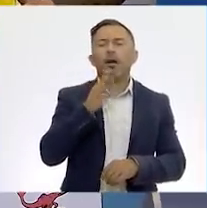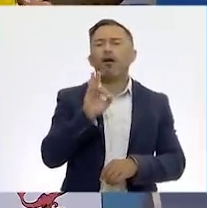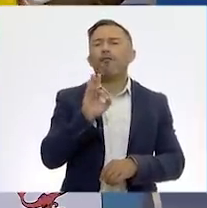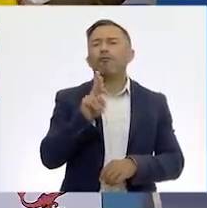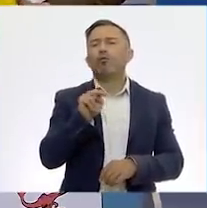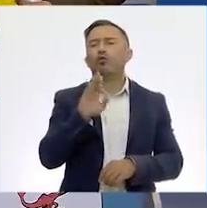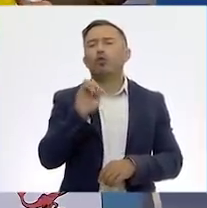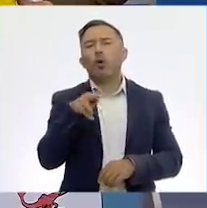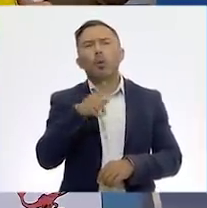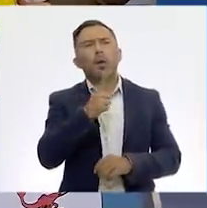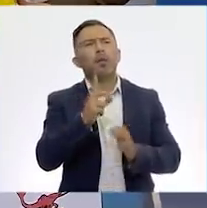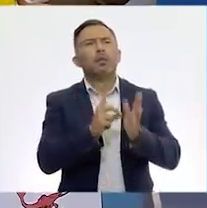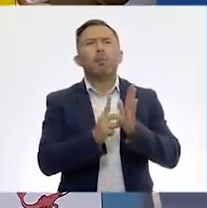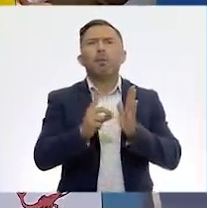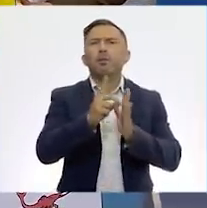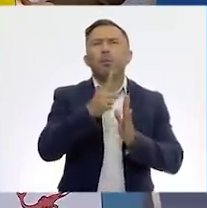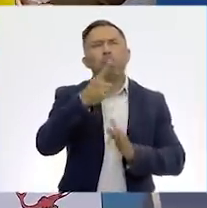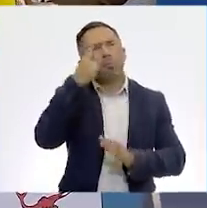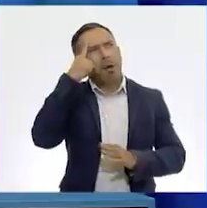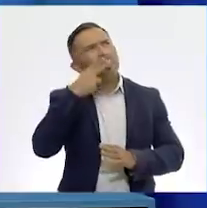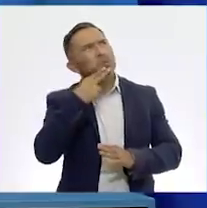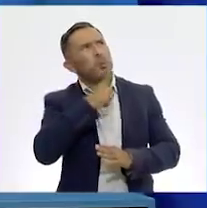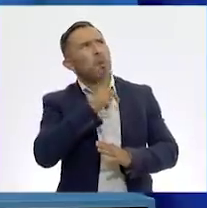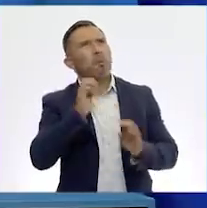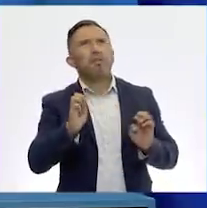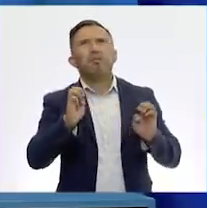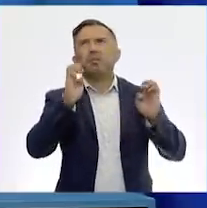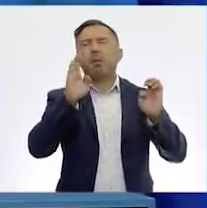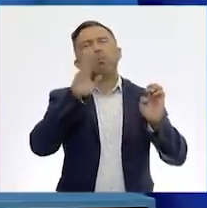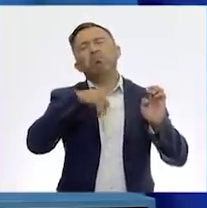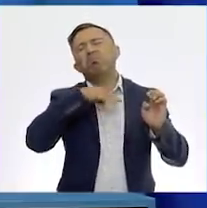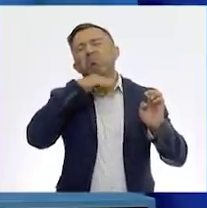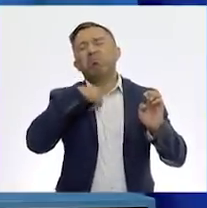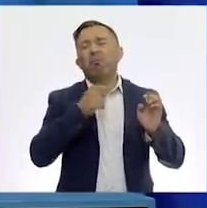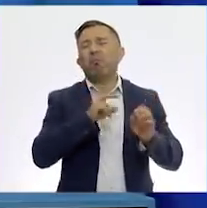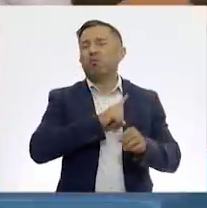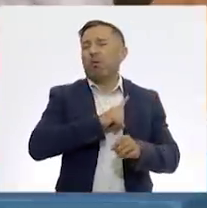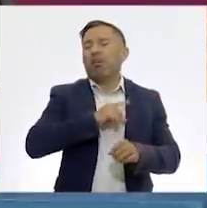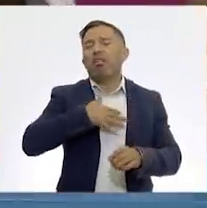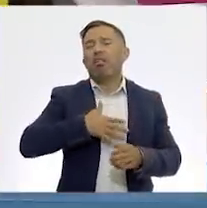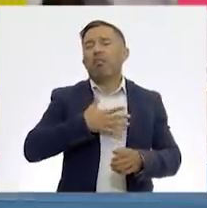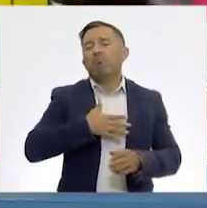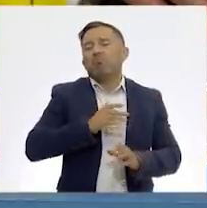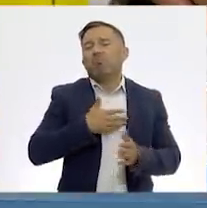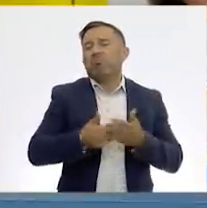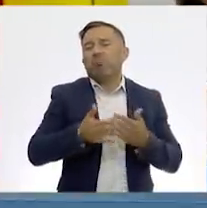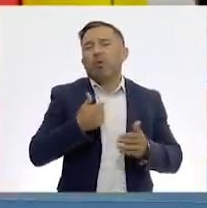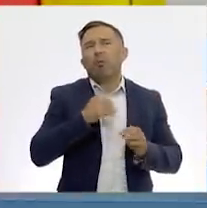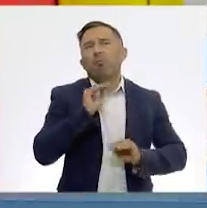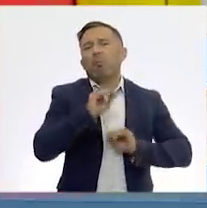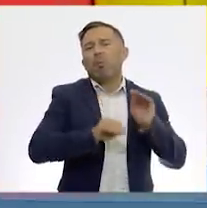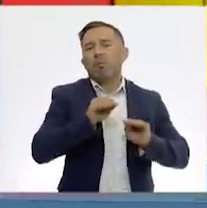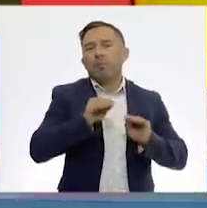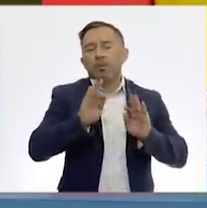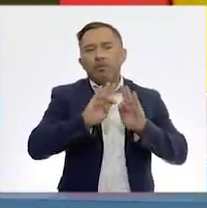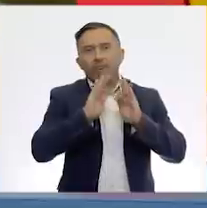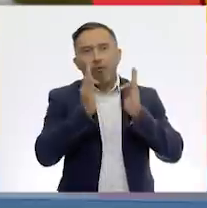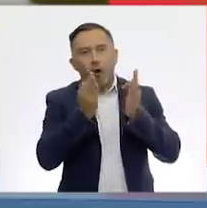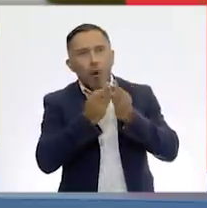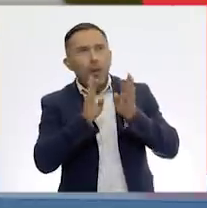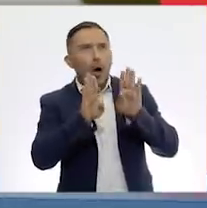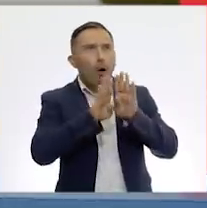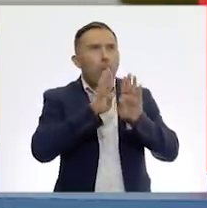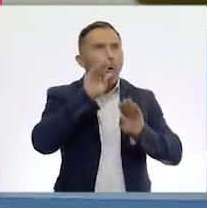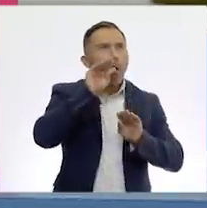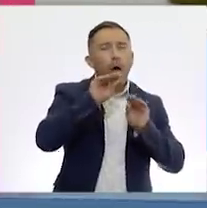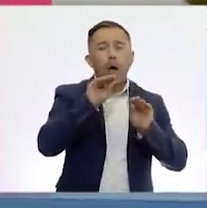de departamentos? Pues contener departamentos. No se iba mucho por la noción de la forma. Entonces,